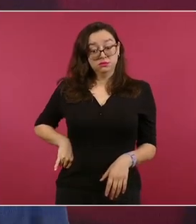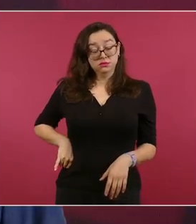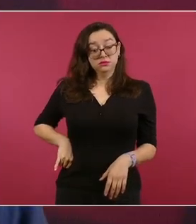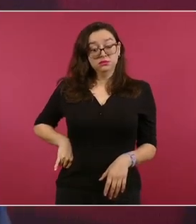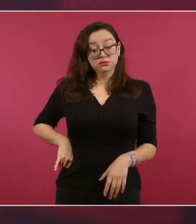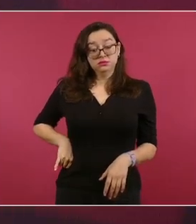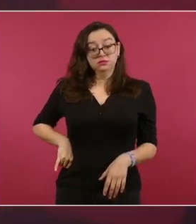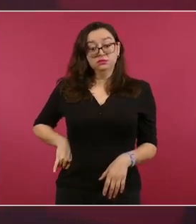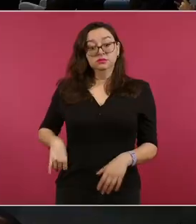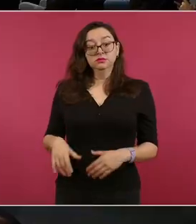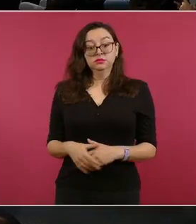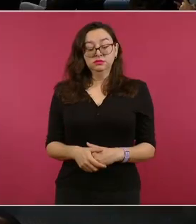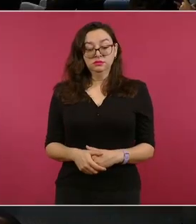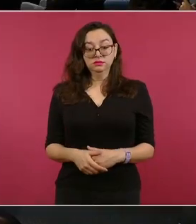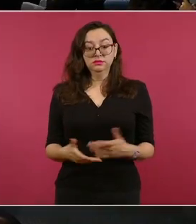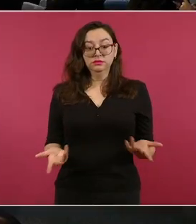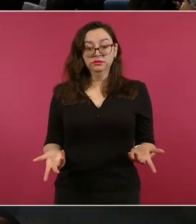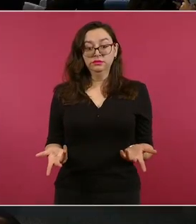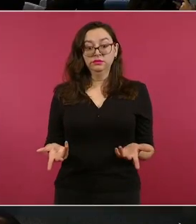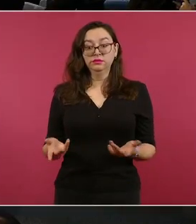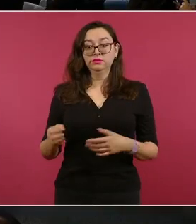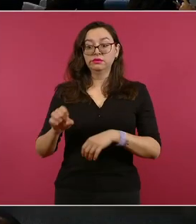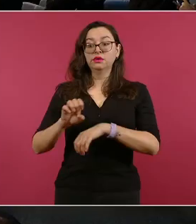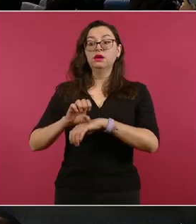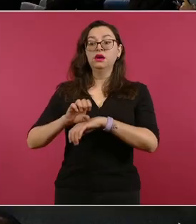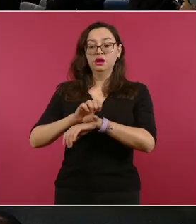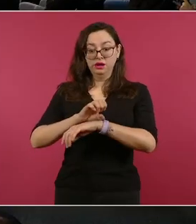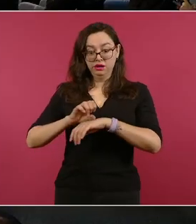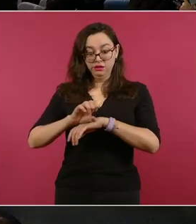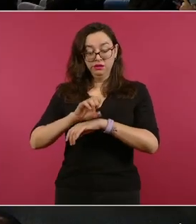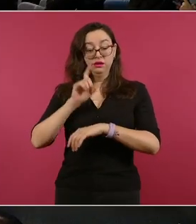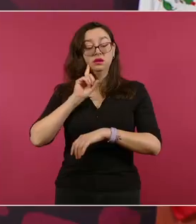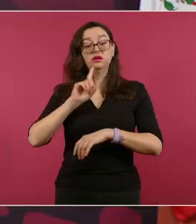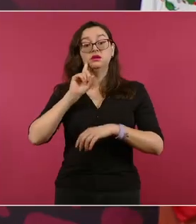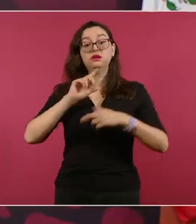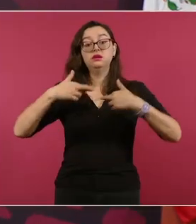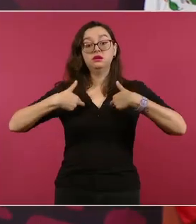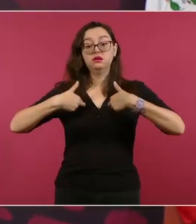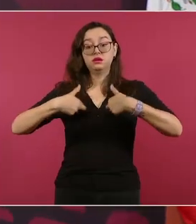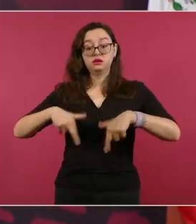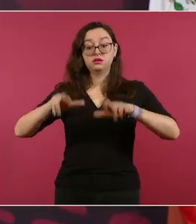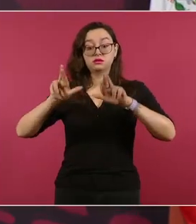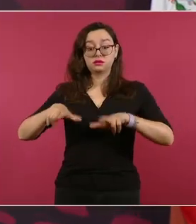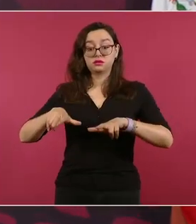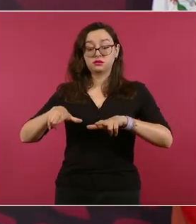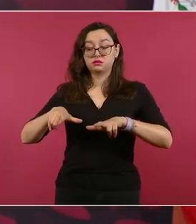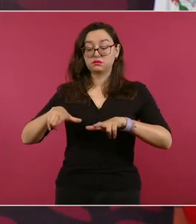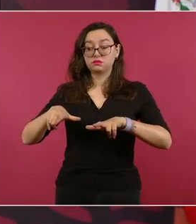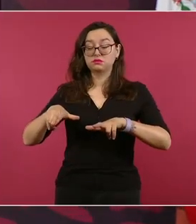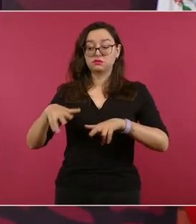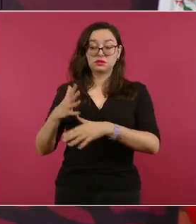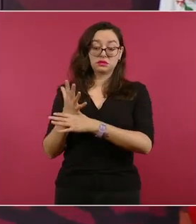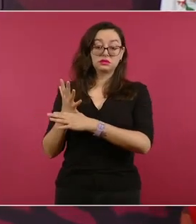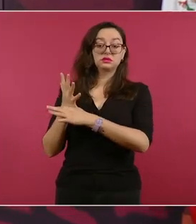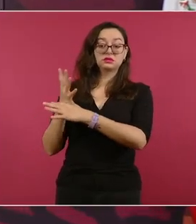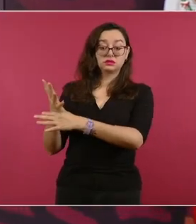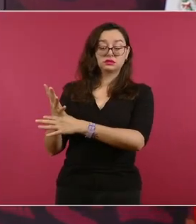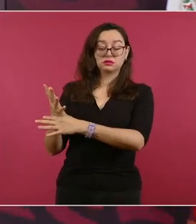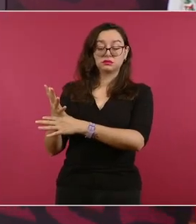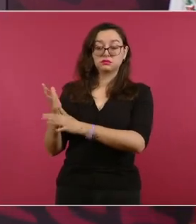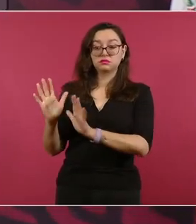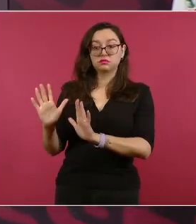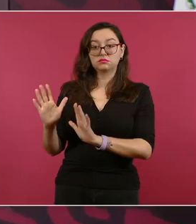la canciller de Ecuador ya declaró de que la orden la dio el